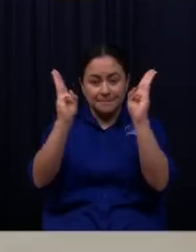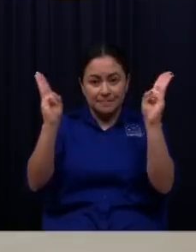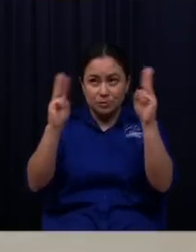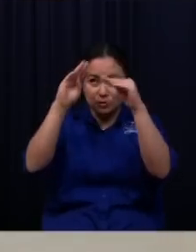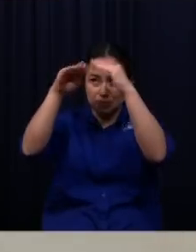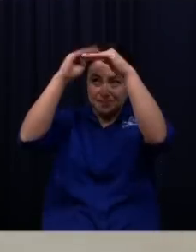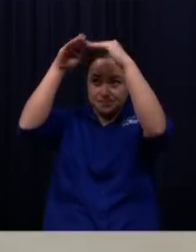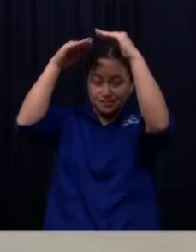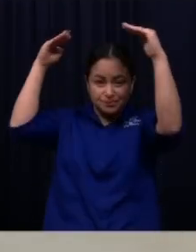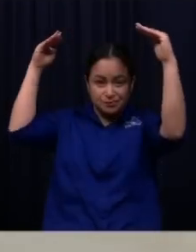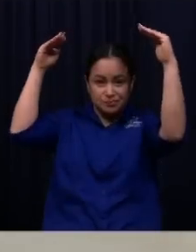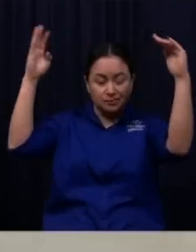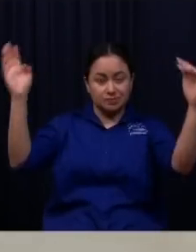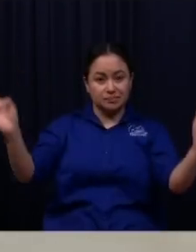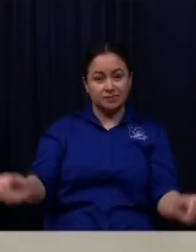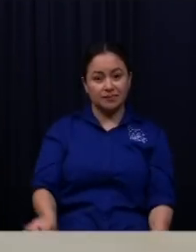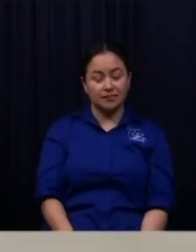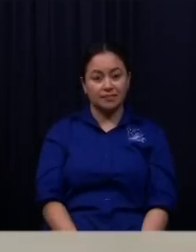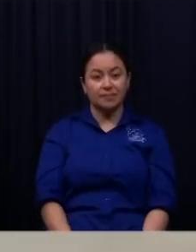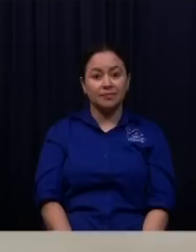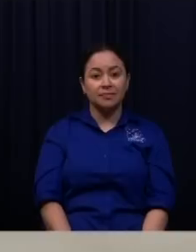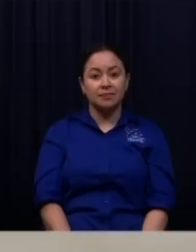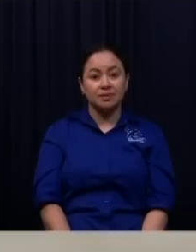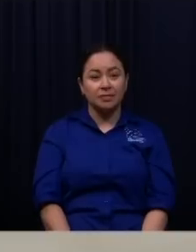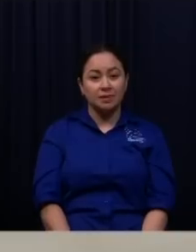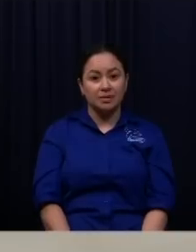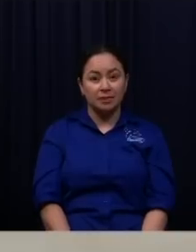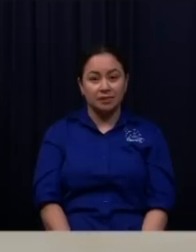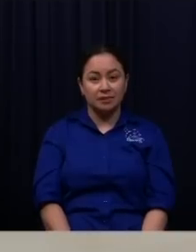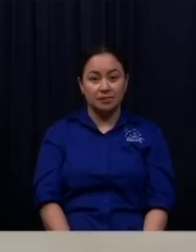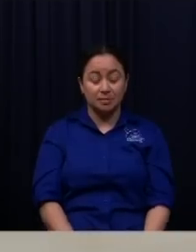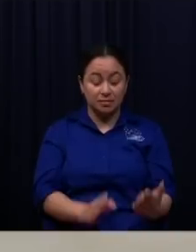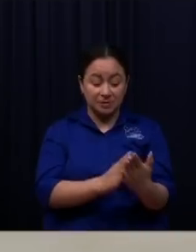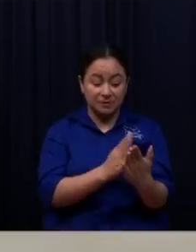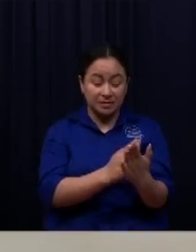lenguaje hebreo, dice: en el principio creó Dios